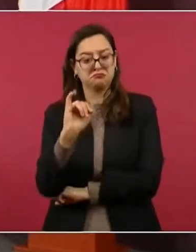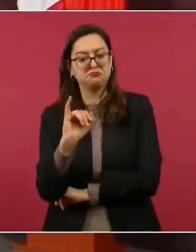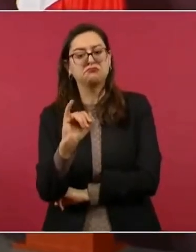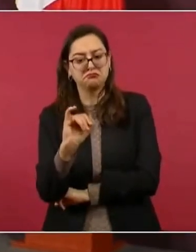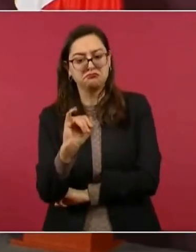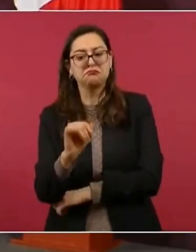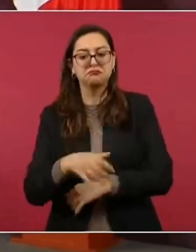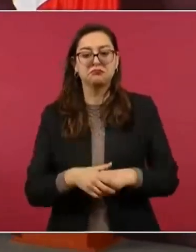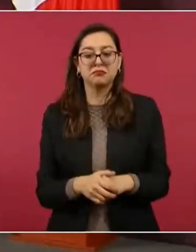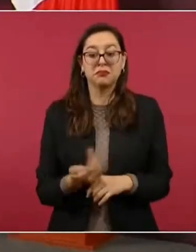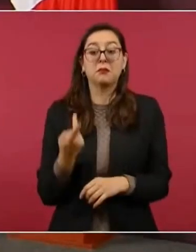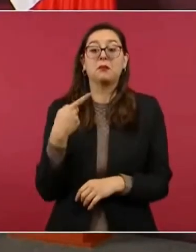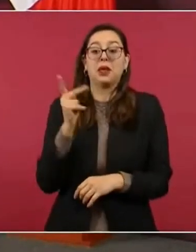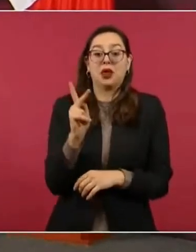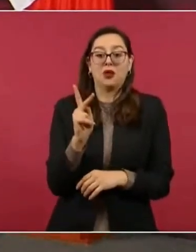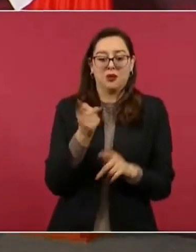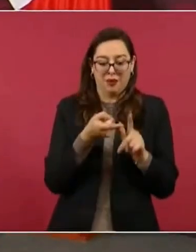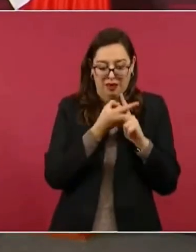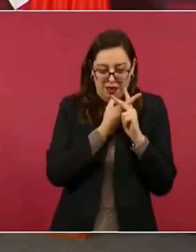Pero